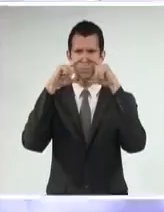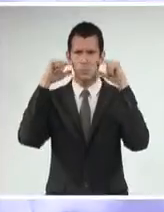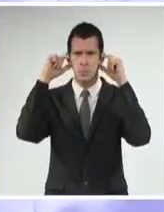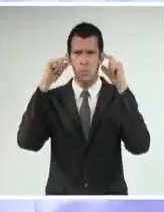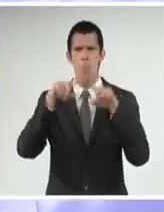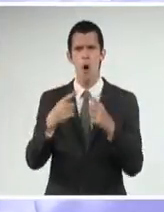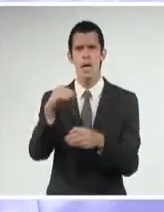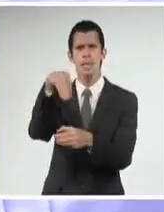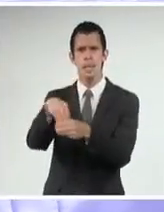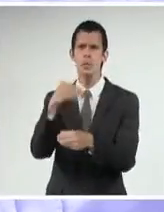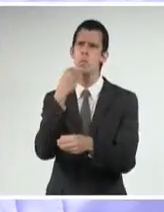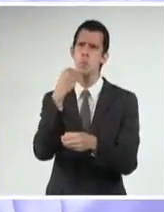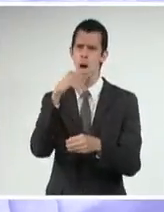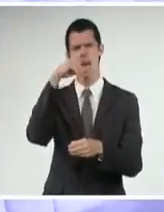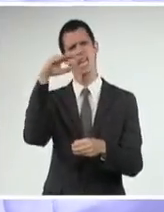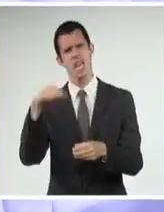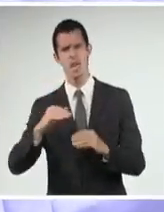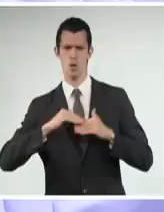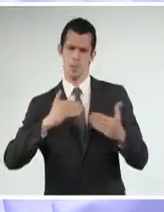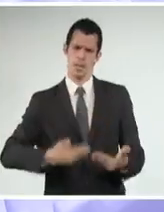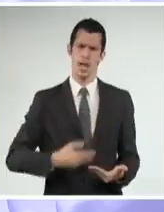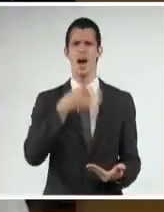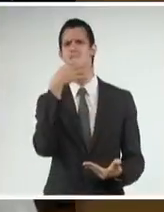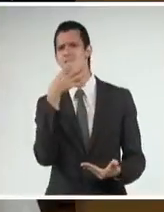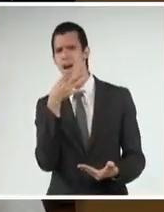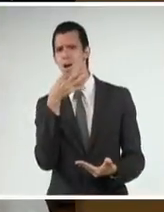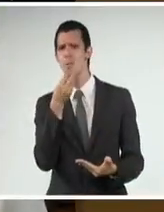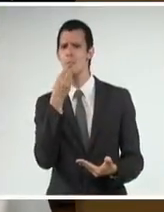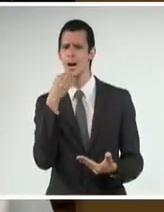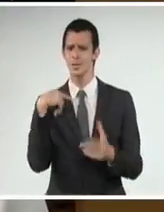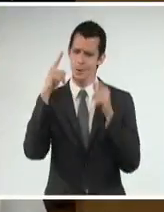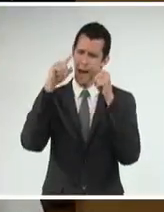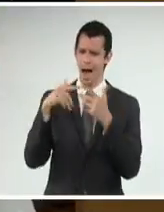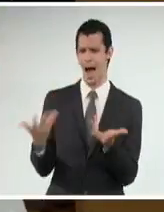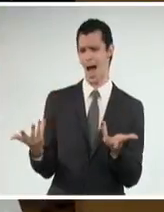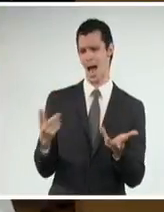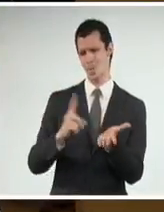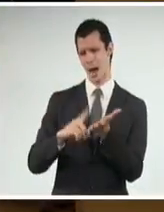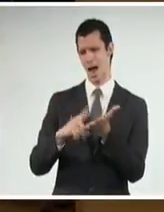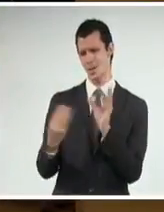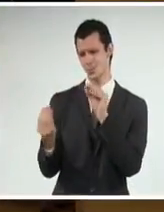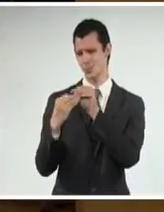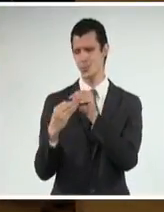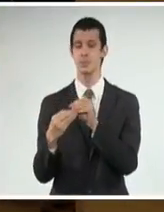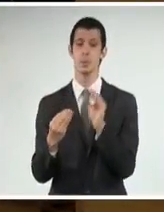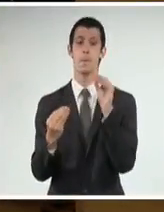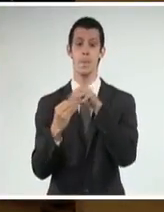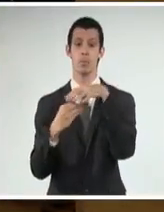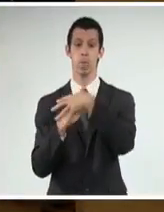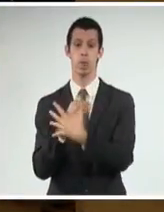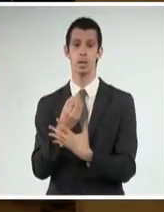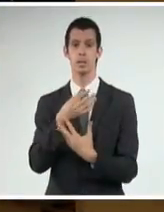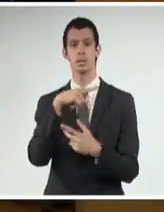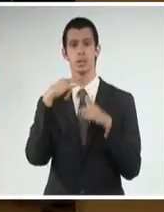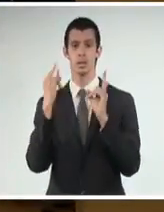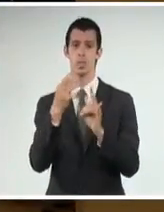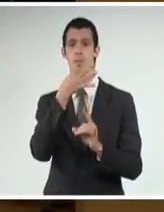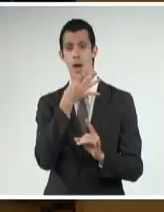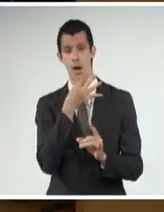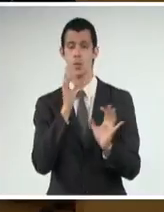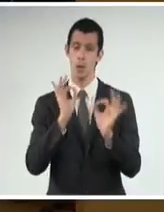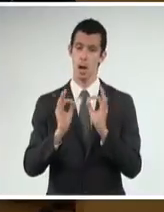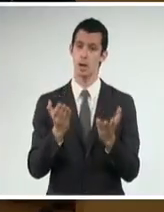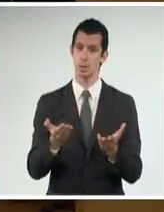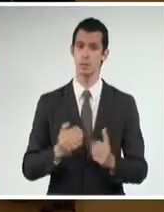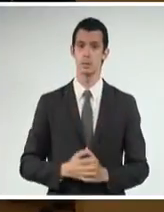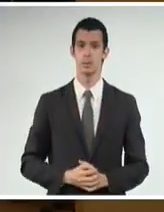niños, embarazadas y adultos mayores. Este protocolo puede ser muy efectivo si lo cumplimos bien, si logramos que realmente